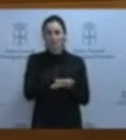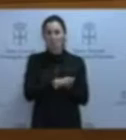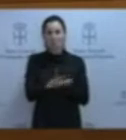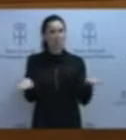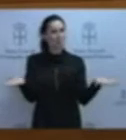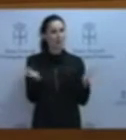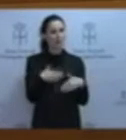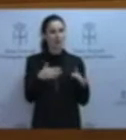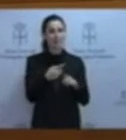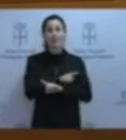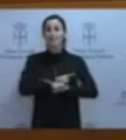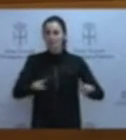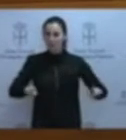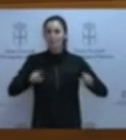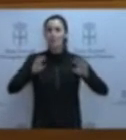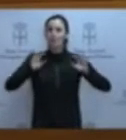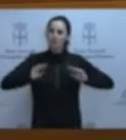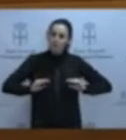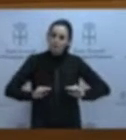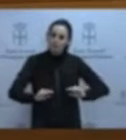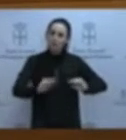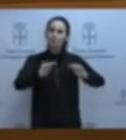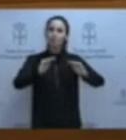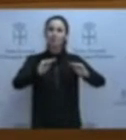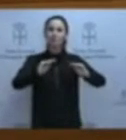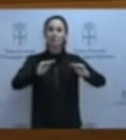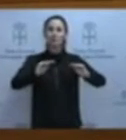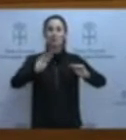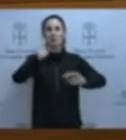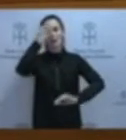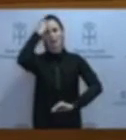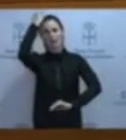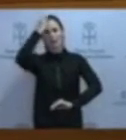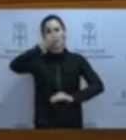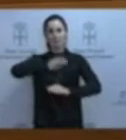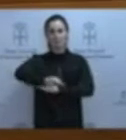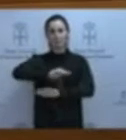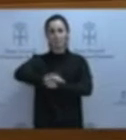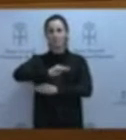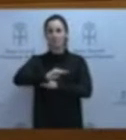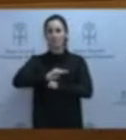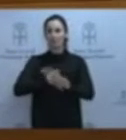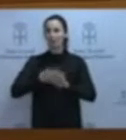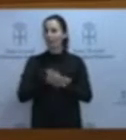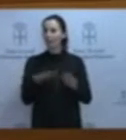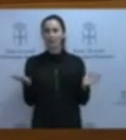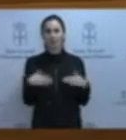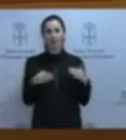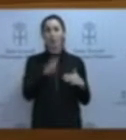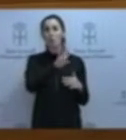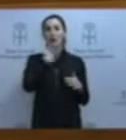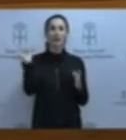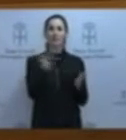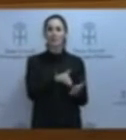hace debate de la sostenibilidad de una monarquía, ¿verdad? Nada se habla de los 40.000